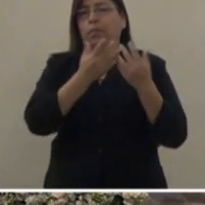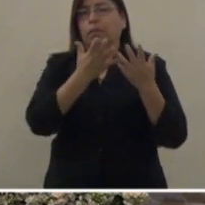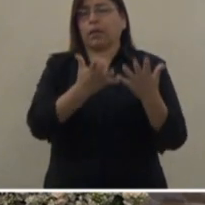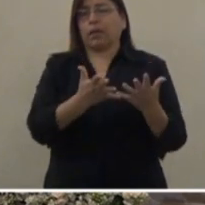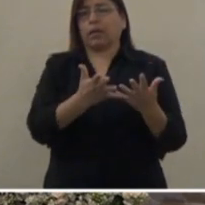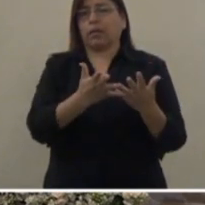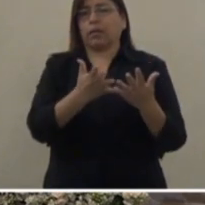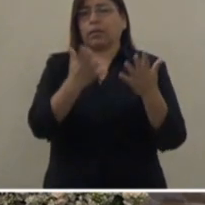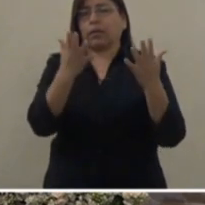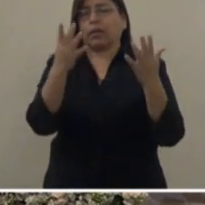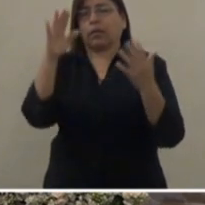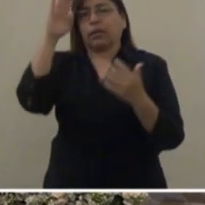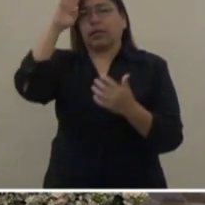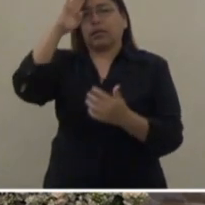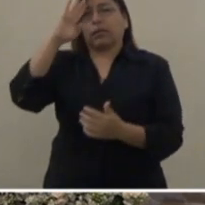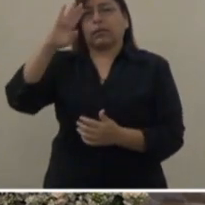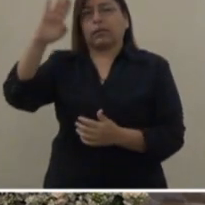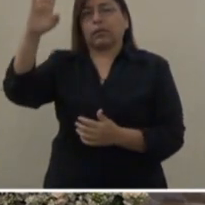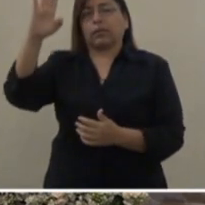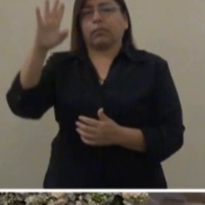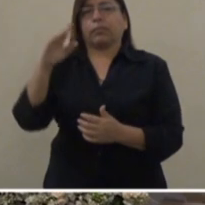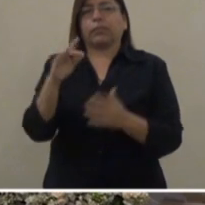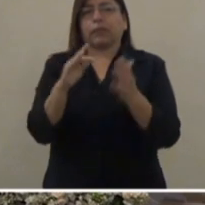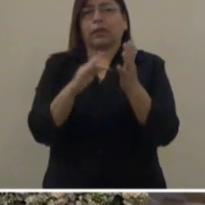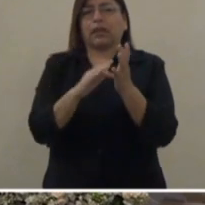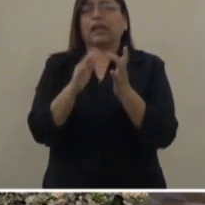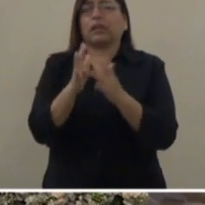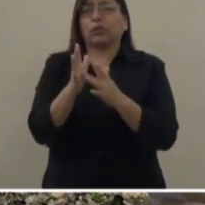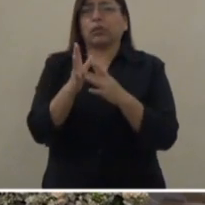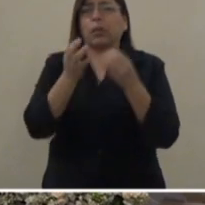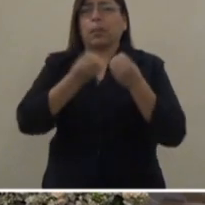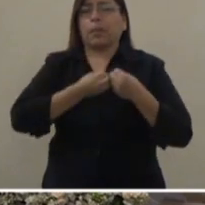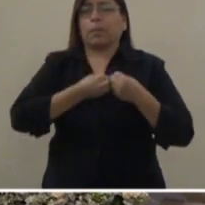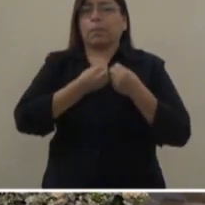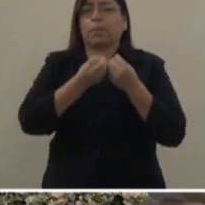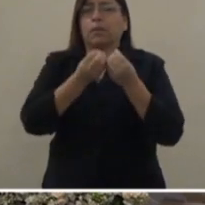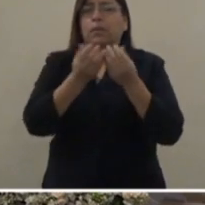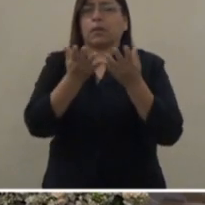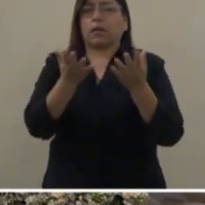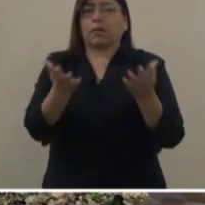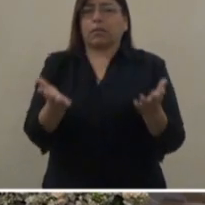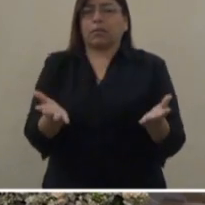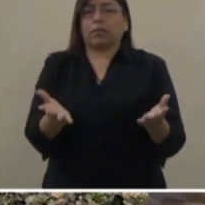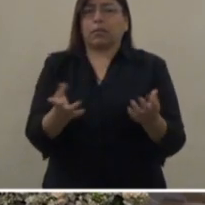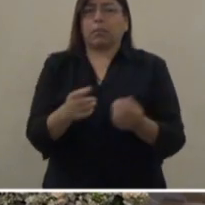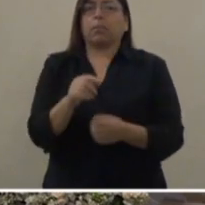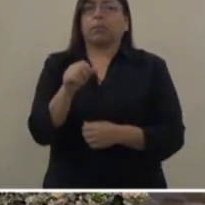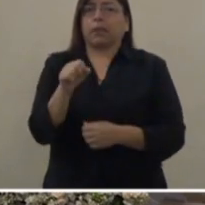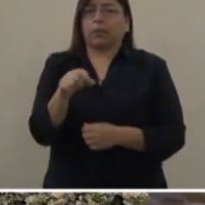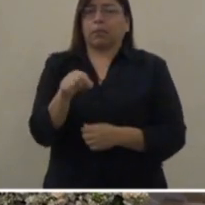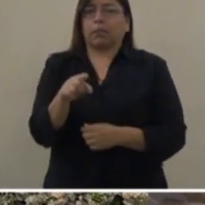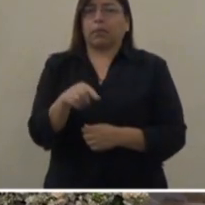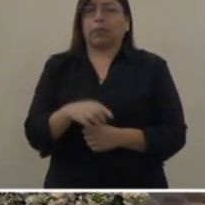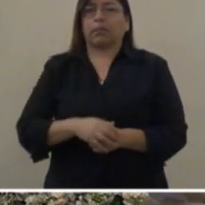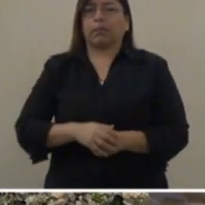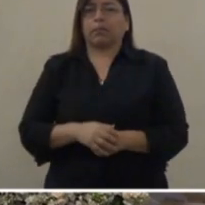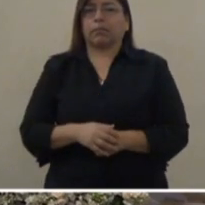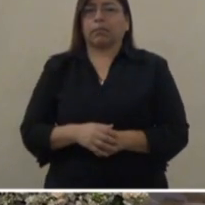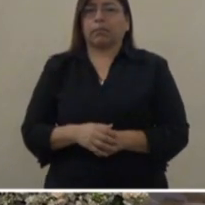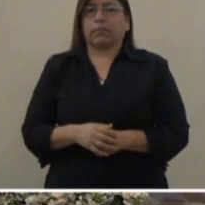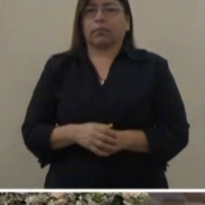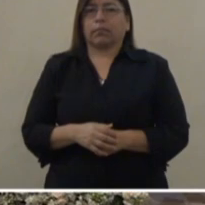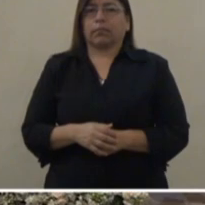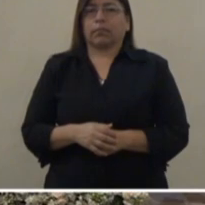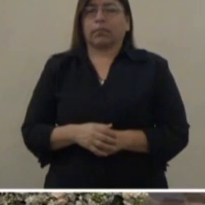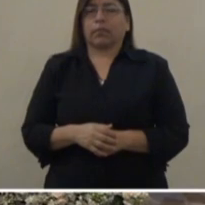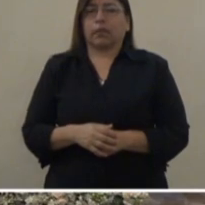Señor. Jesús misericordioso. Pero también oímos en